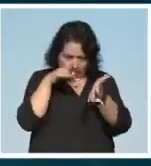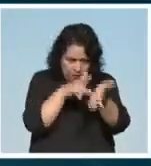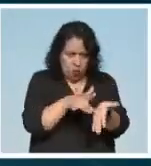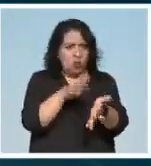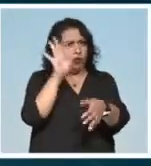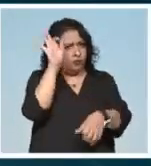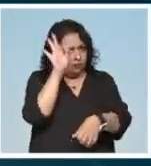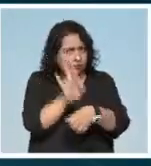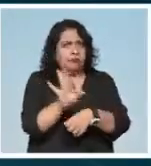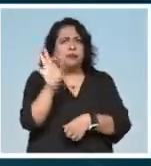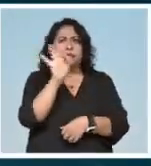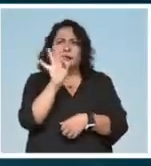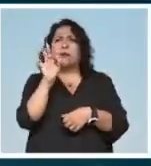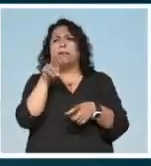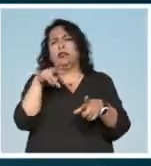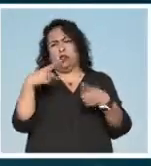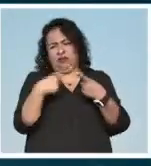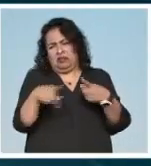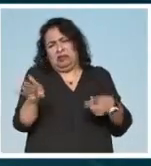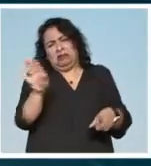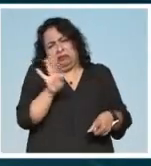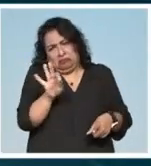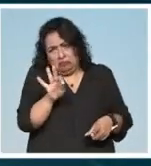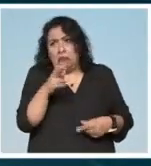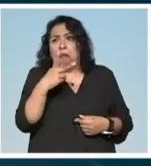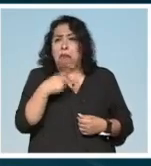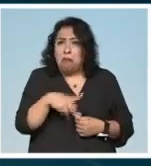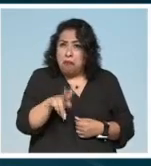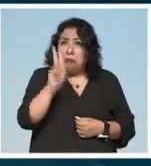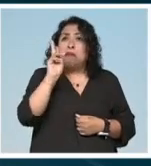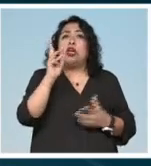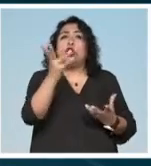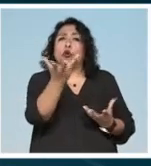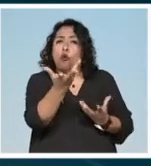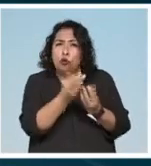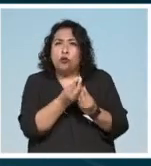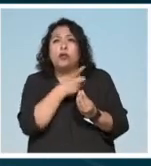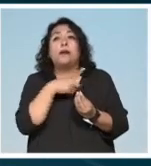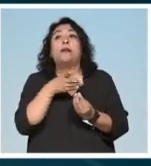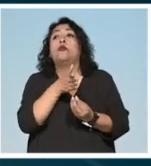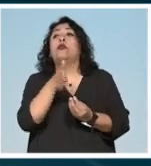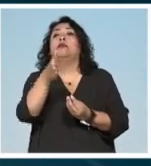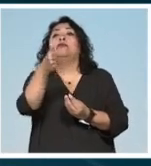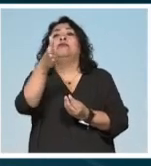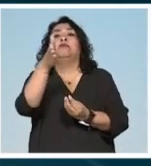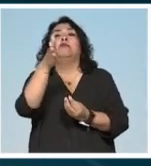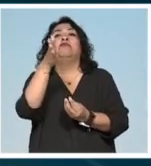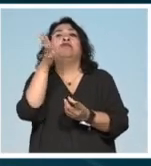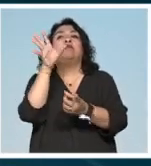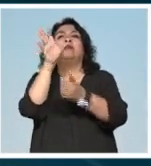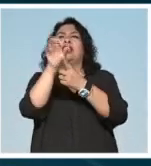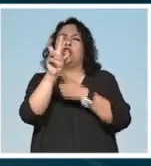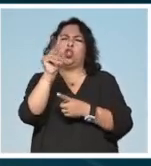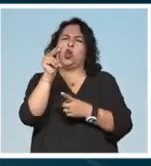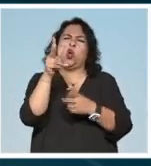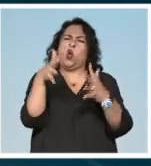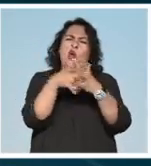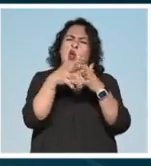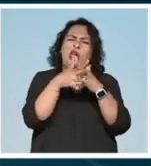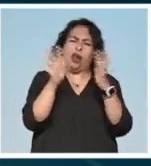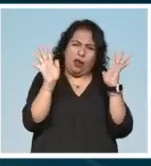que a lo mejor tenemos distintas perspectivas, pero que juntos hay que encontrar un camino, un diálogo, ¿no? Que no sea la vía armada, eso